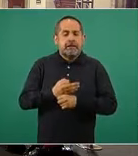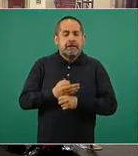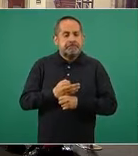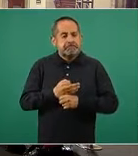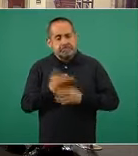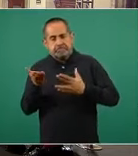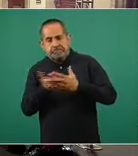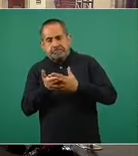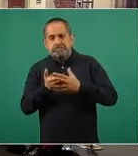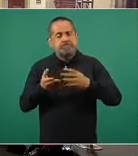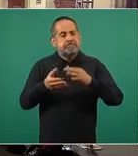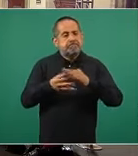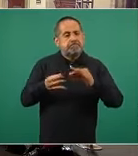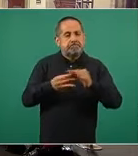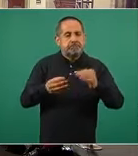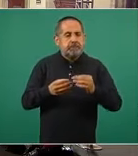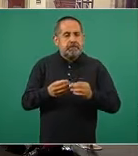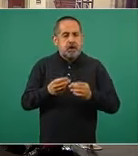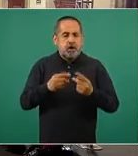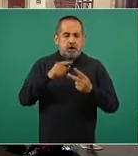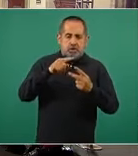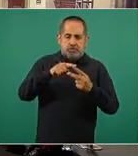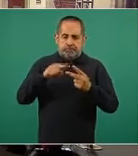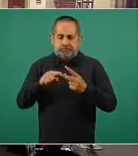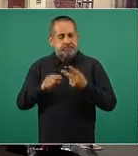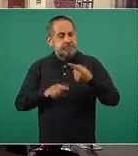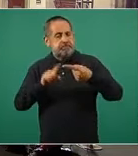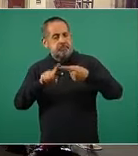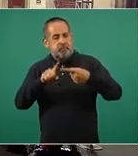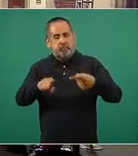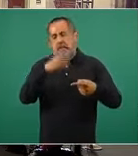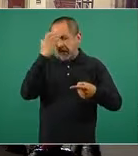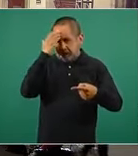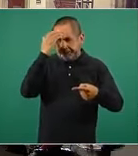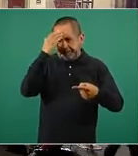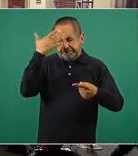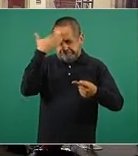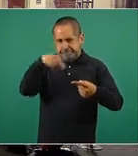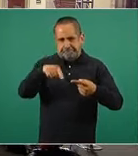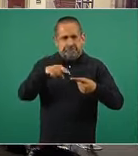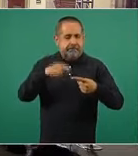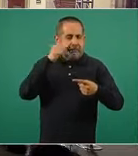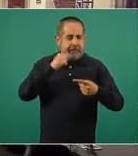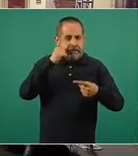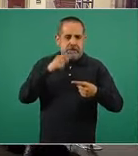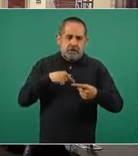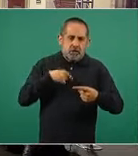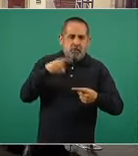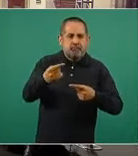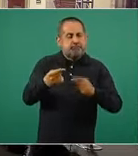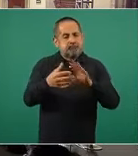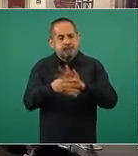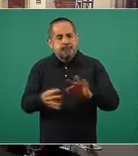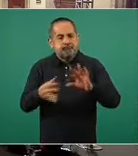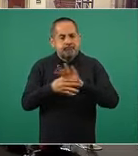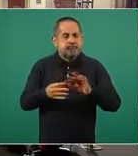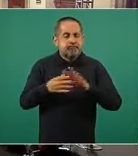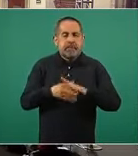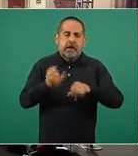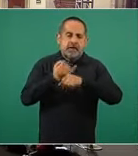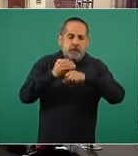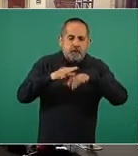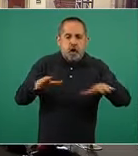la presentación el día de hoy en dos componentes. Uno que ustedes ya conocen muy bien, que es obviamente el componente o el